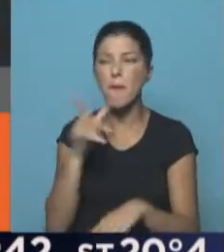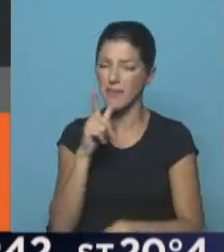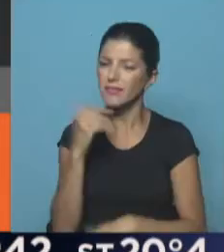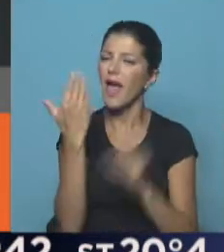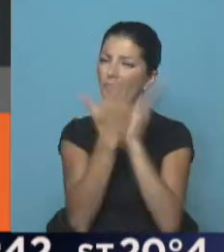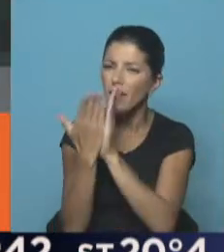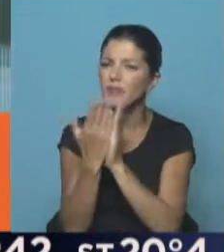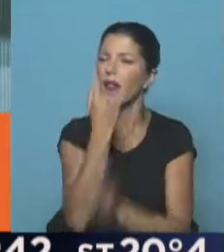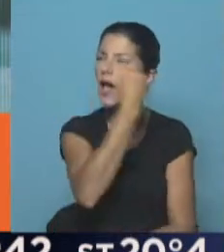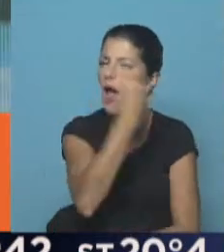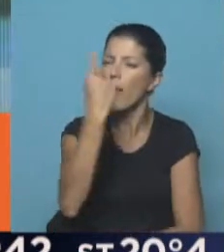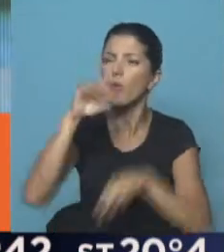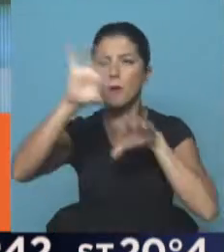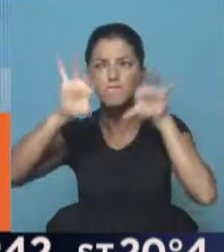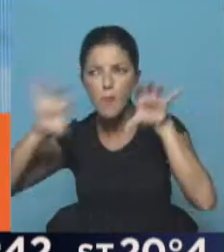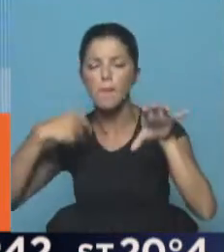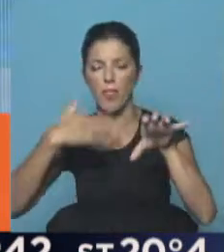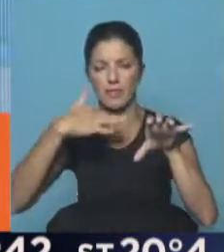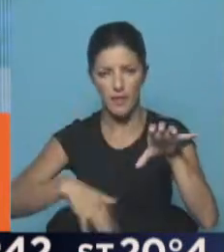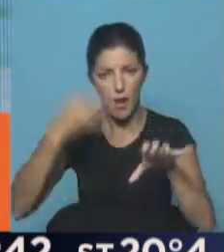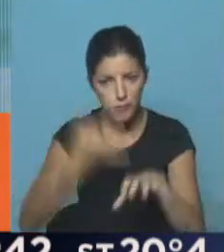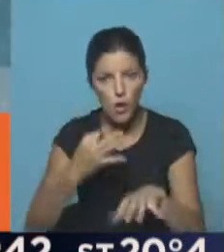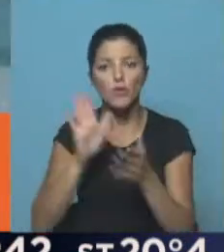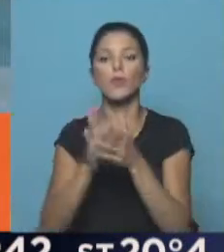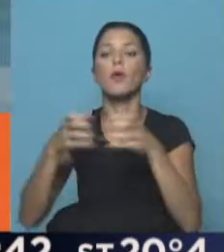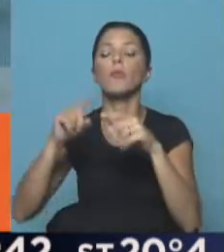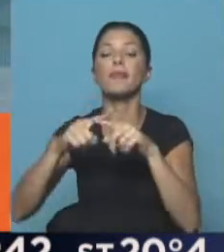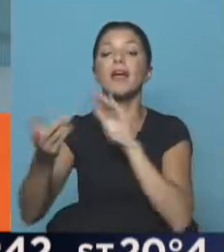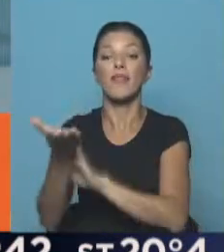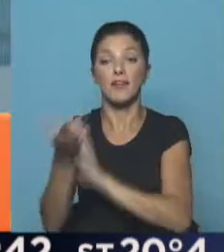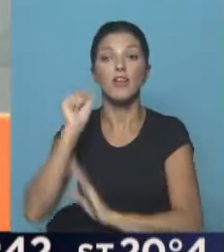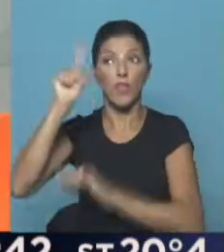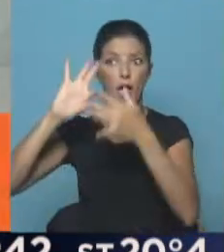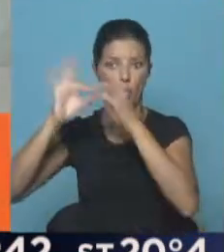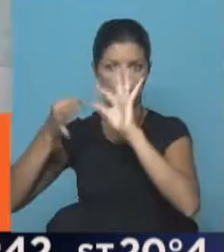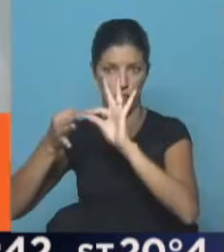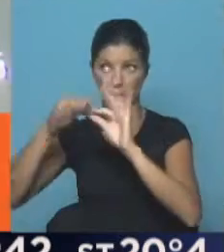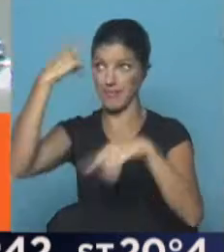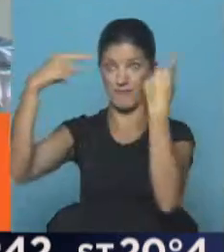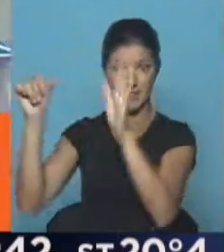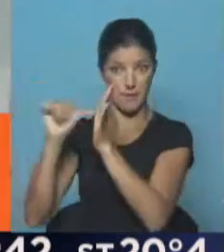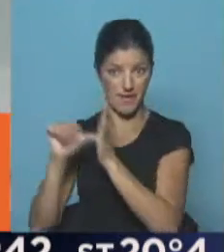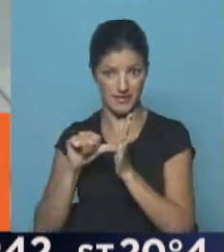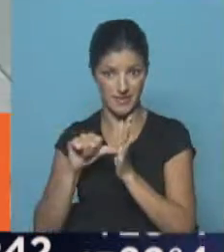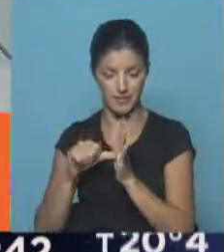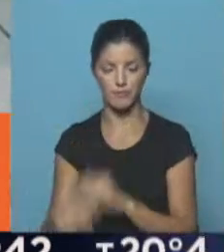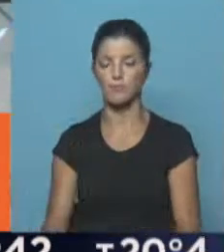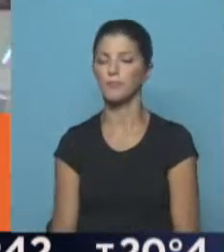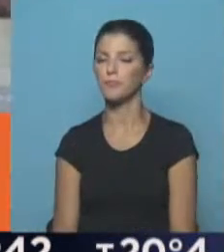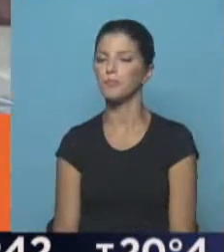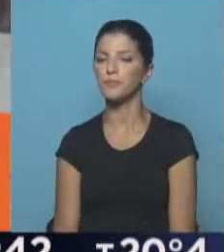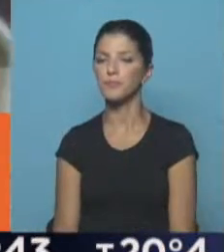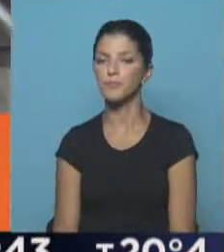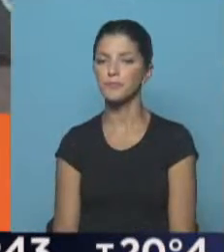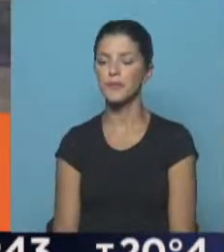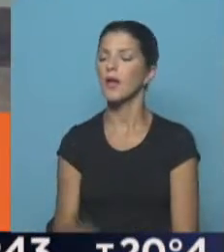de entender y separar un poco la paja del trigo en esto de la ultraderecha europea, ¿no? Raúl. Sí, escuchando esto que dice José,